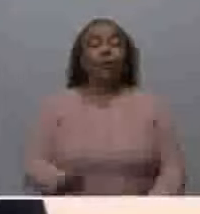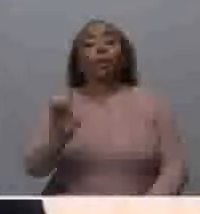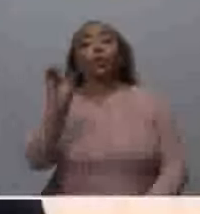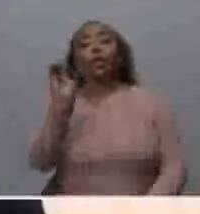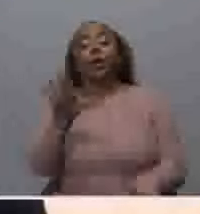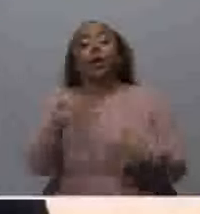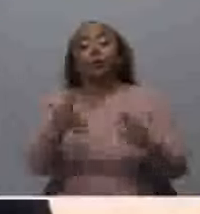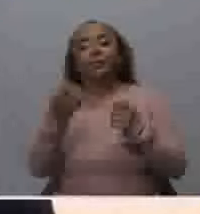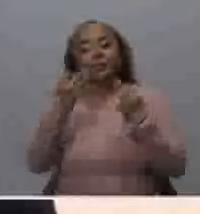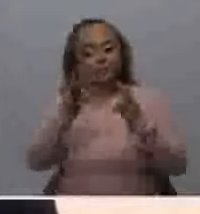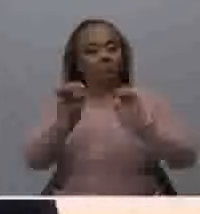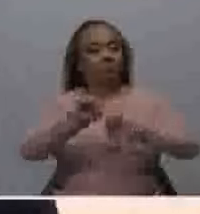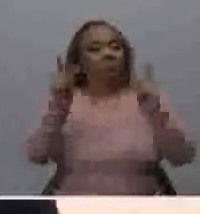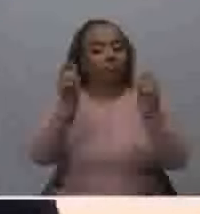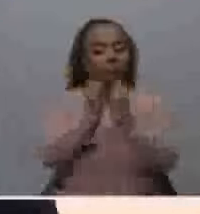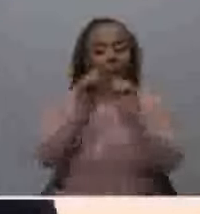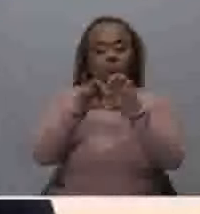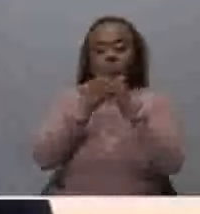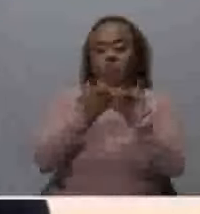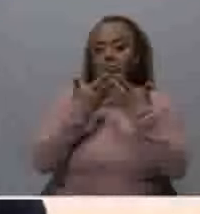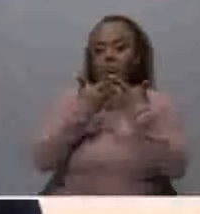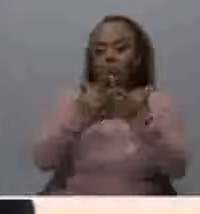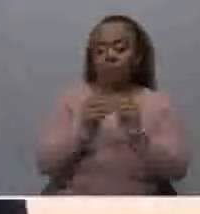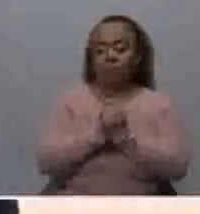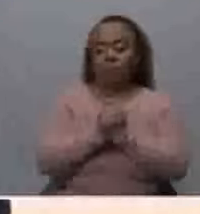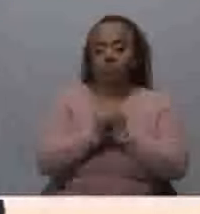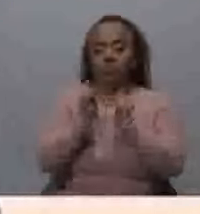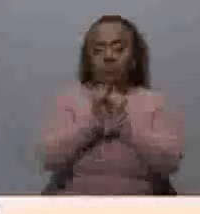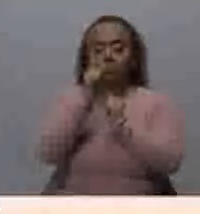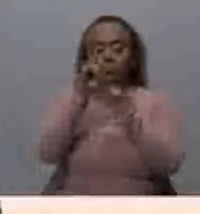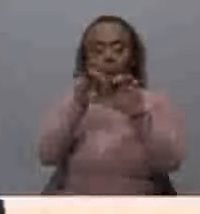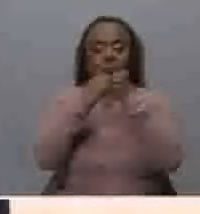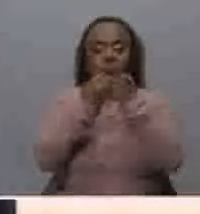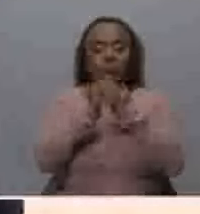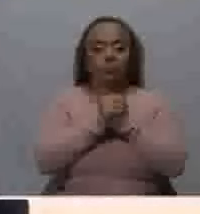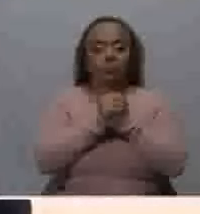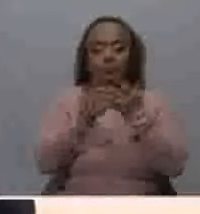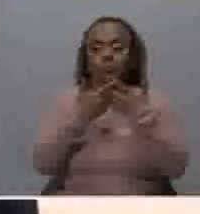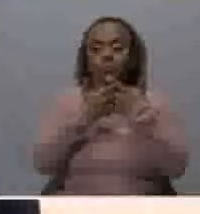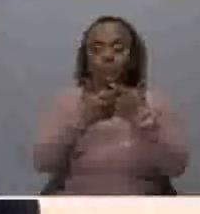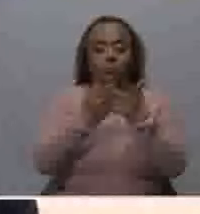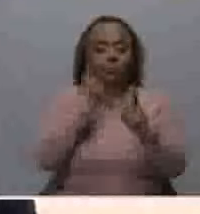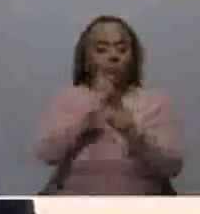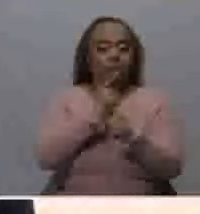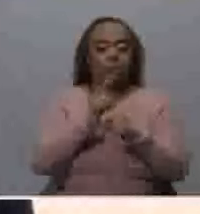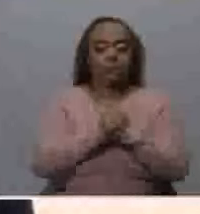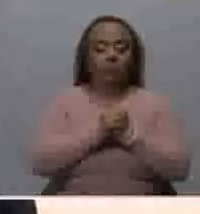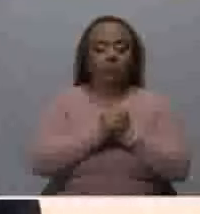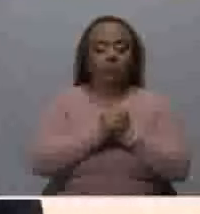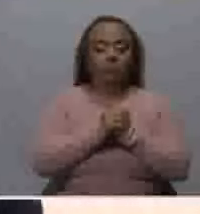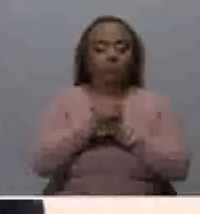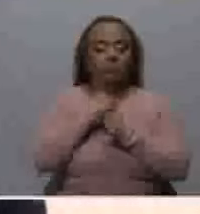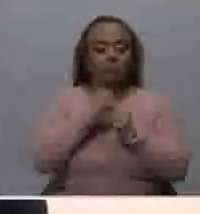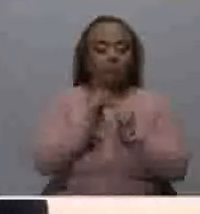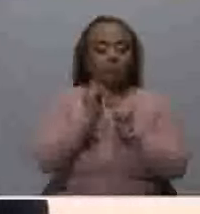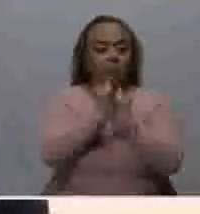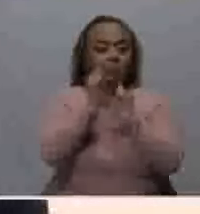de sorprender, ok, con un equipo replegado, con un equipo defensivamente correcto, con un